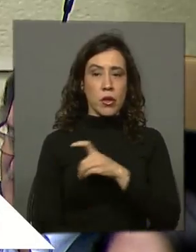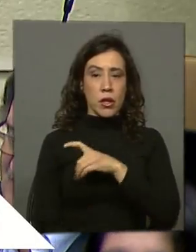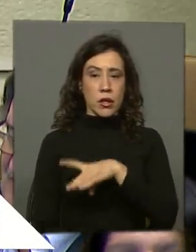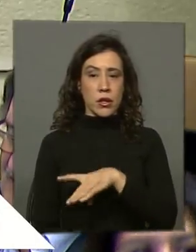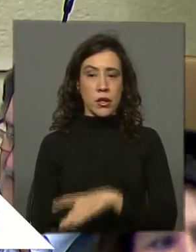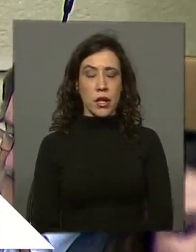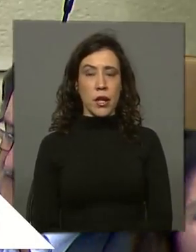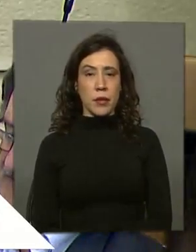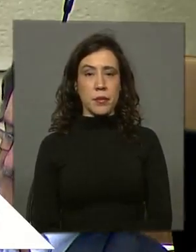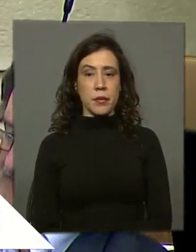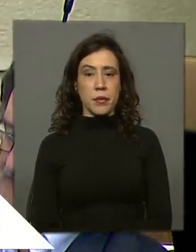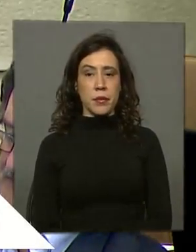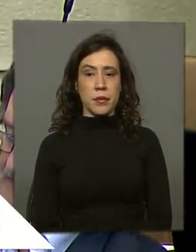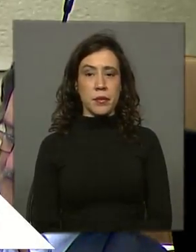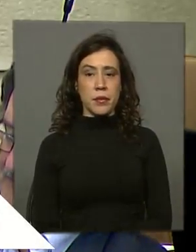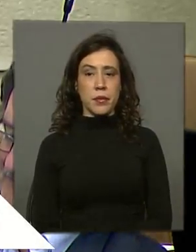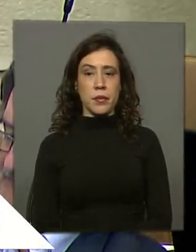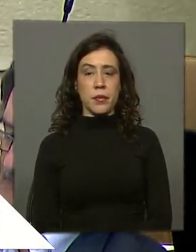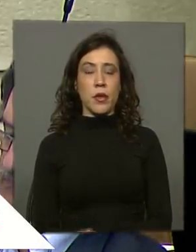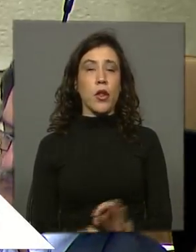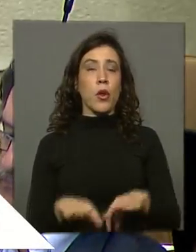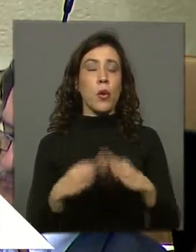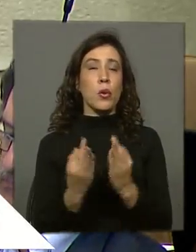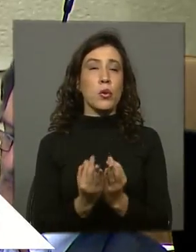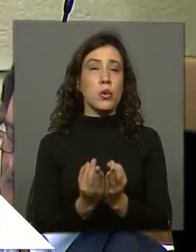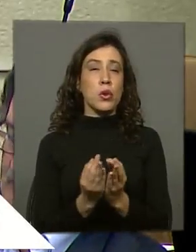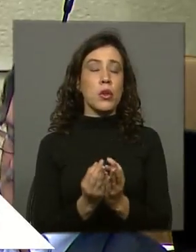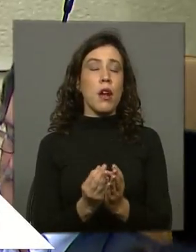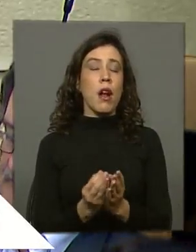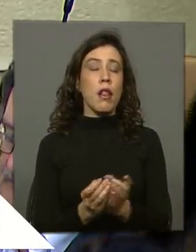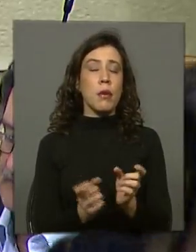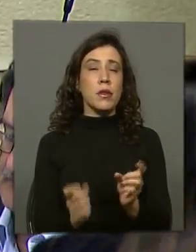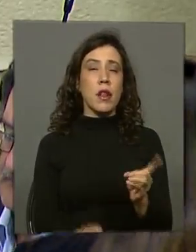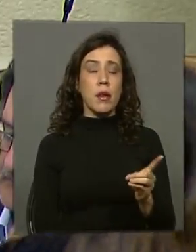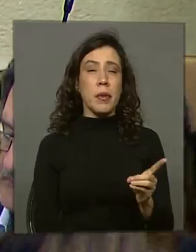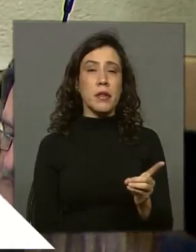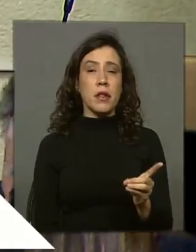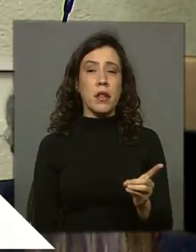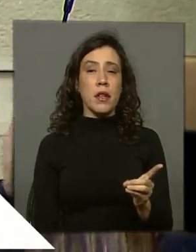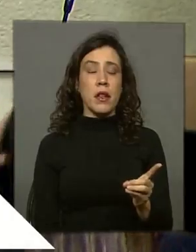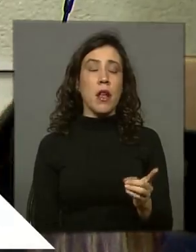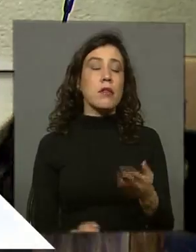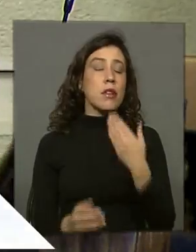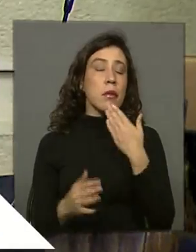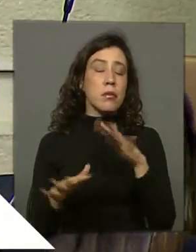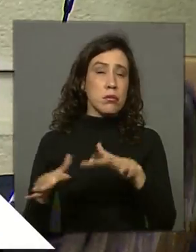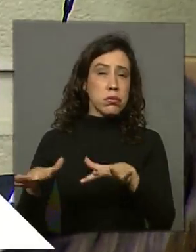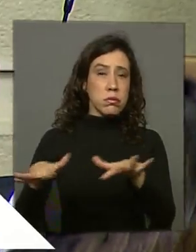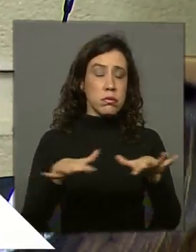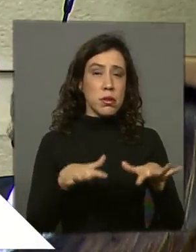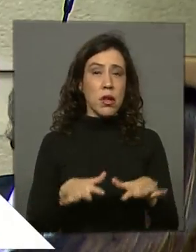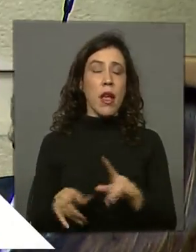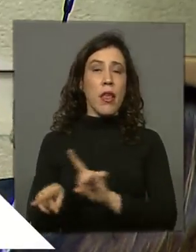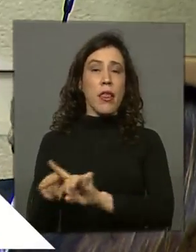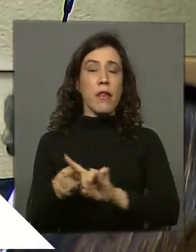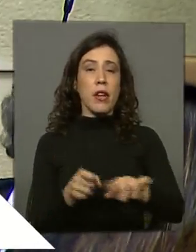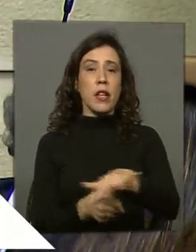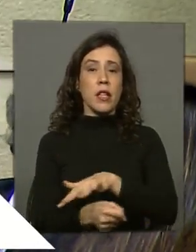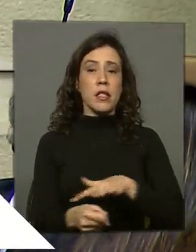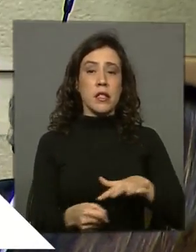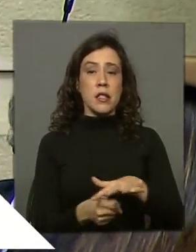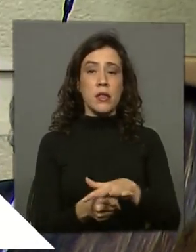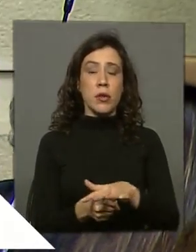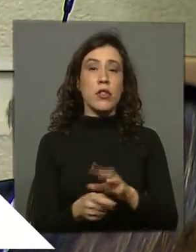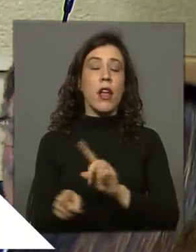de un universo del mundo de la discapacidad absolutamente heterogéneo también son distintas las situaciones son